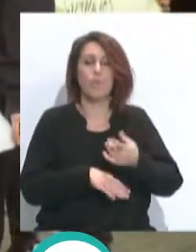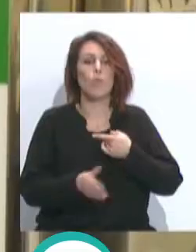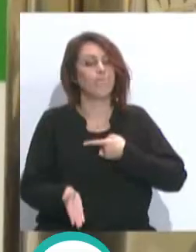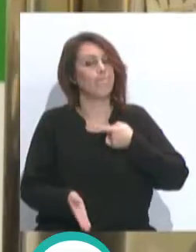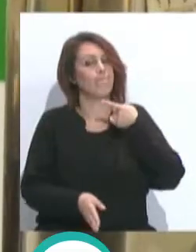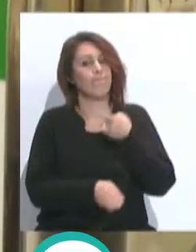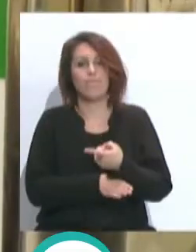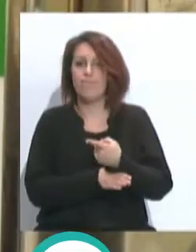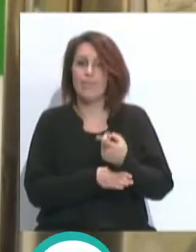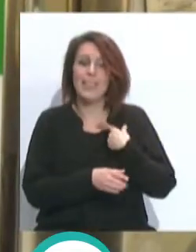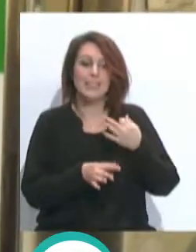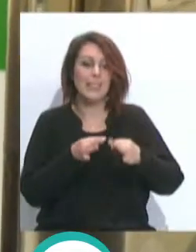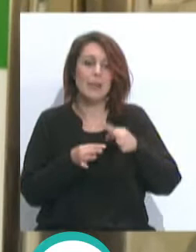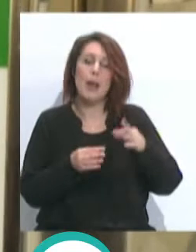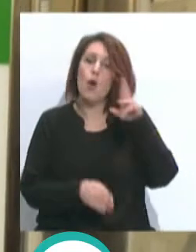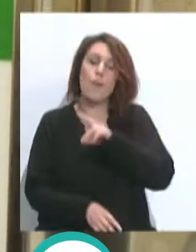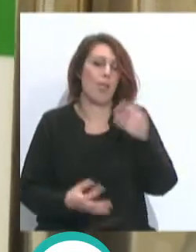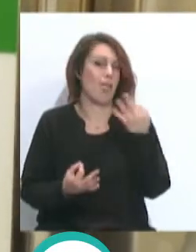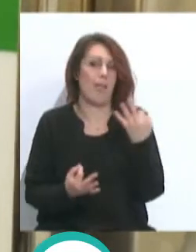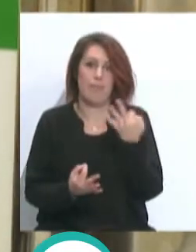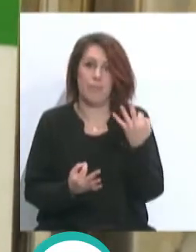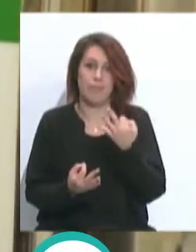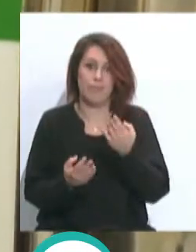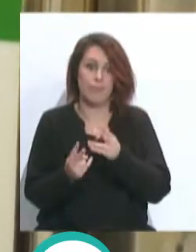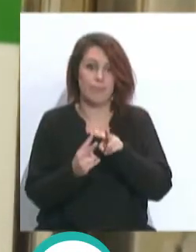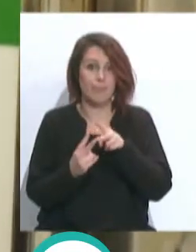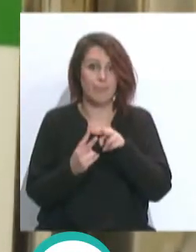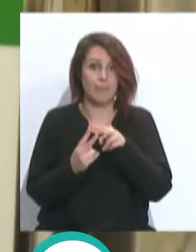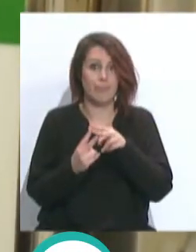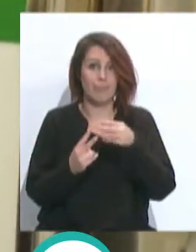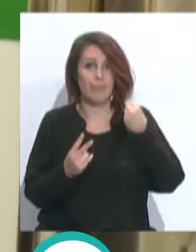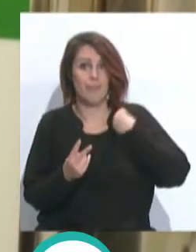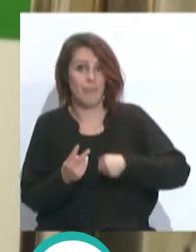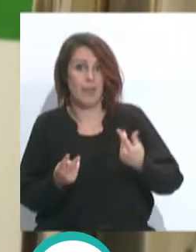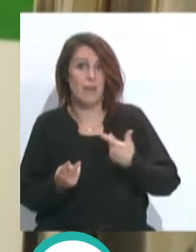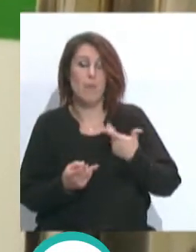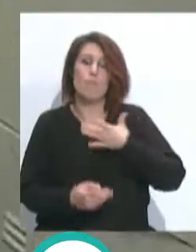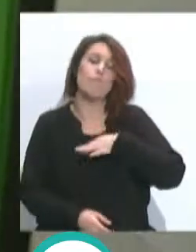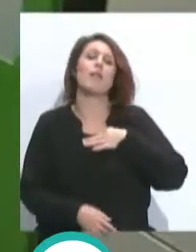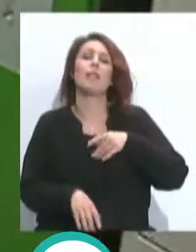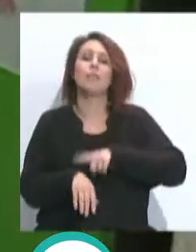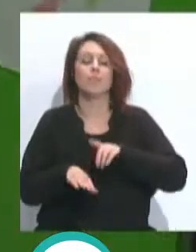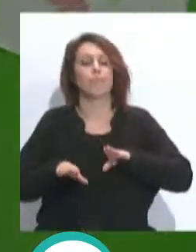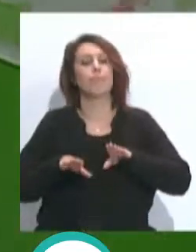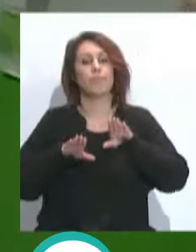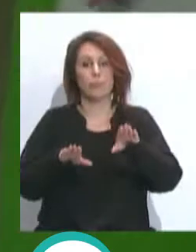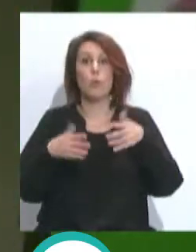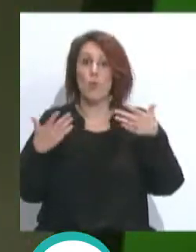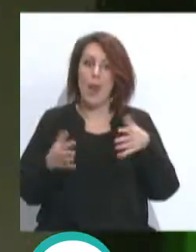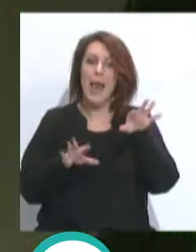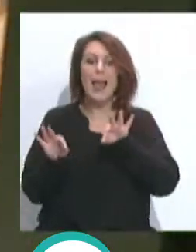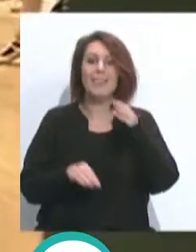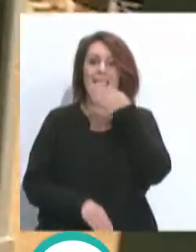de las materias desde septiembre. Una de las dos alternativas y la única que les posibilita simultanear es elegir